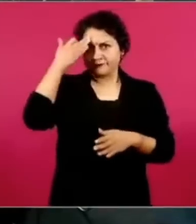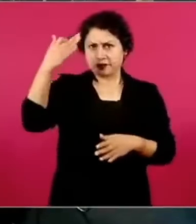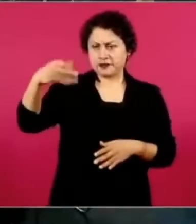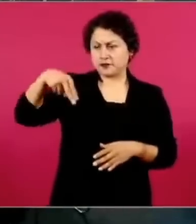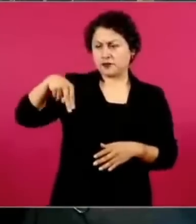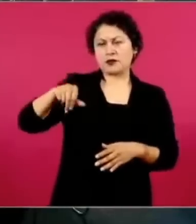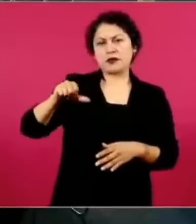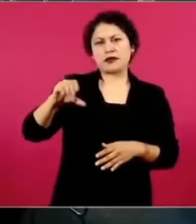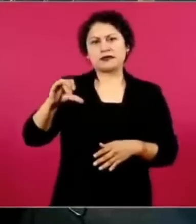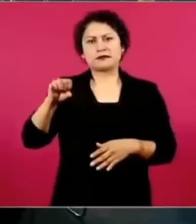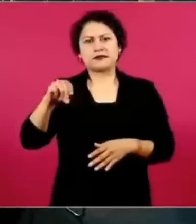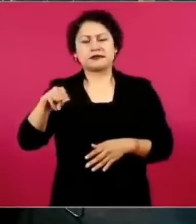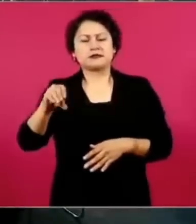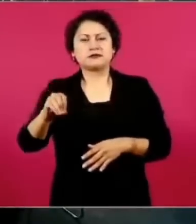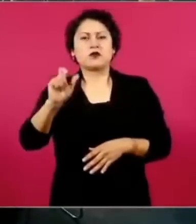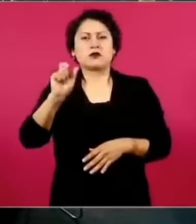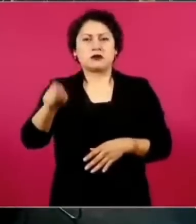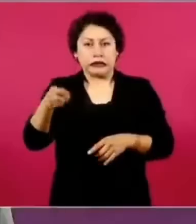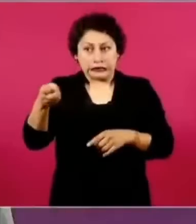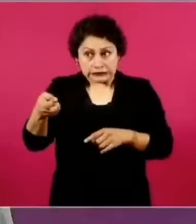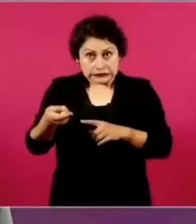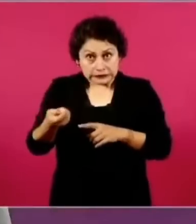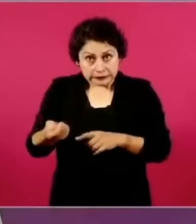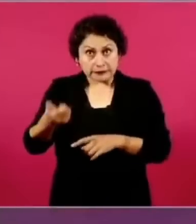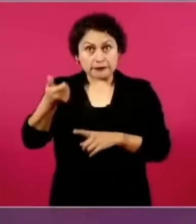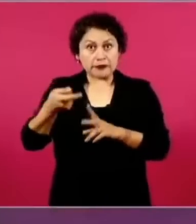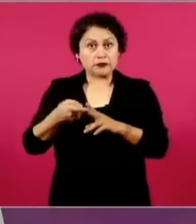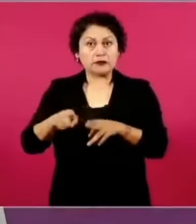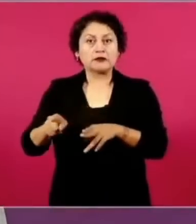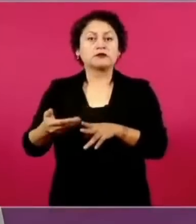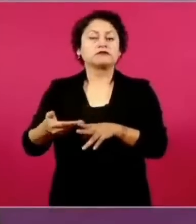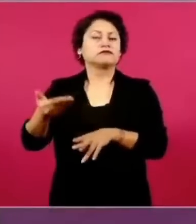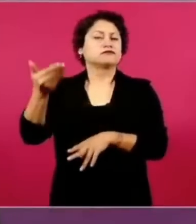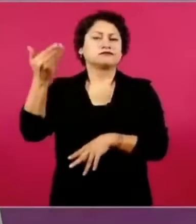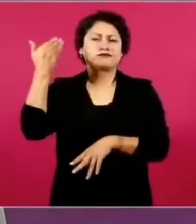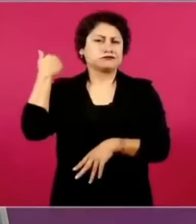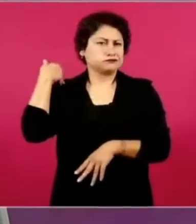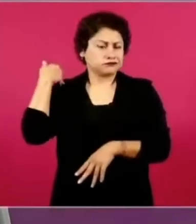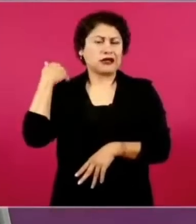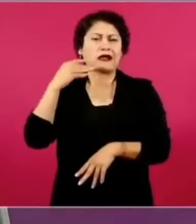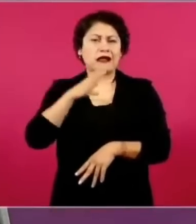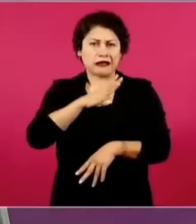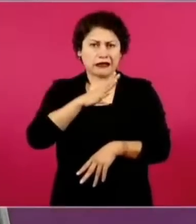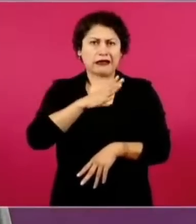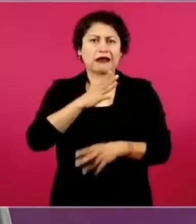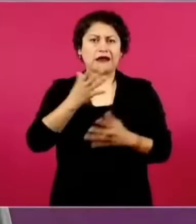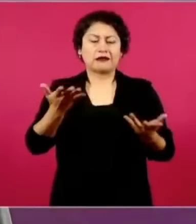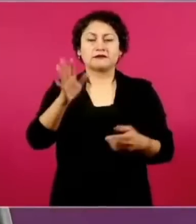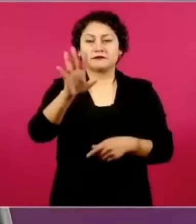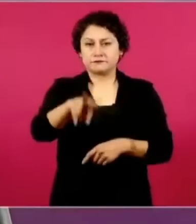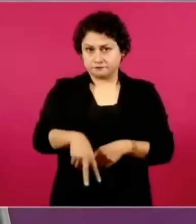viene de tiempo atrás. Nosotros aquí, a veces lo recuerdo,